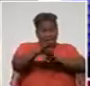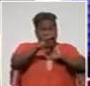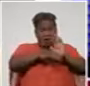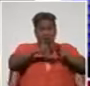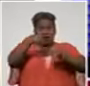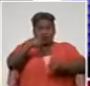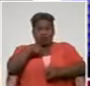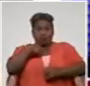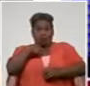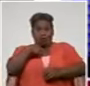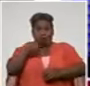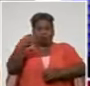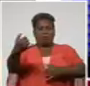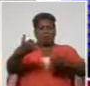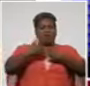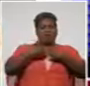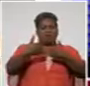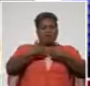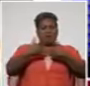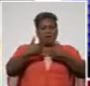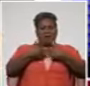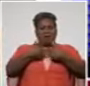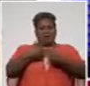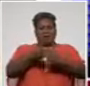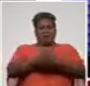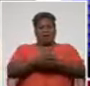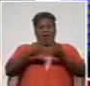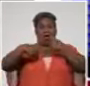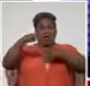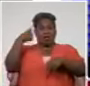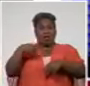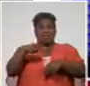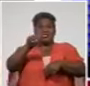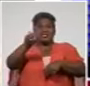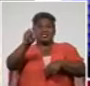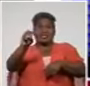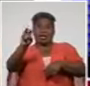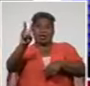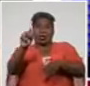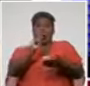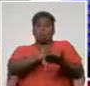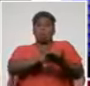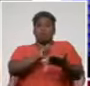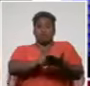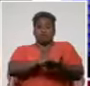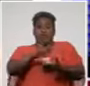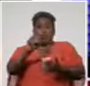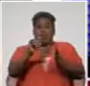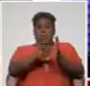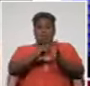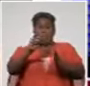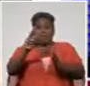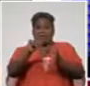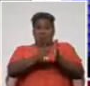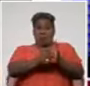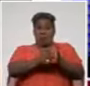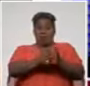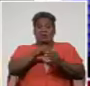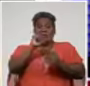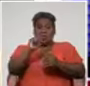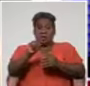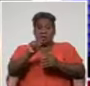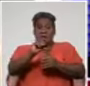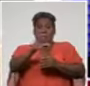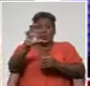inspección provincial, la Dirección Integral de Supervisión, en el día de ayer puso 102 multas de este tipo y en horario de la madrugada entre 102 11